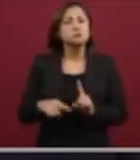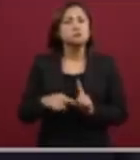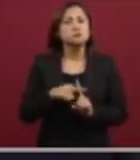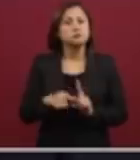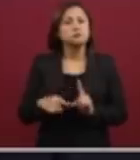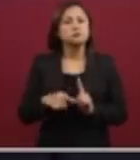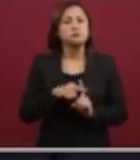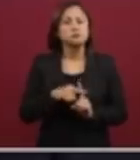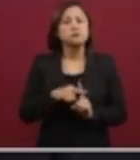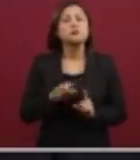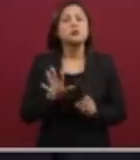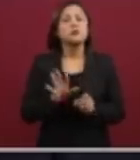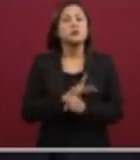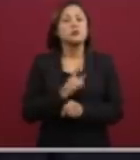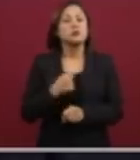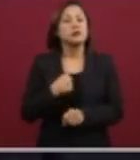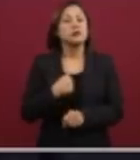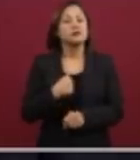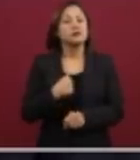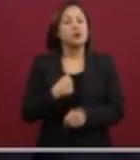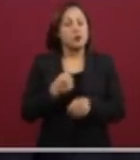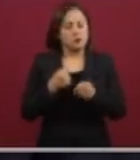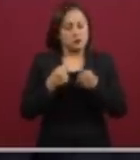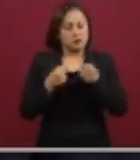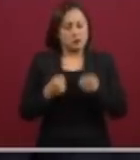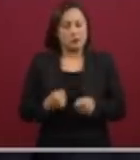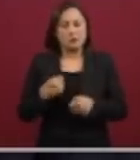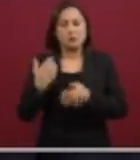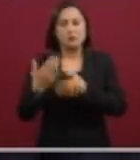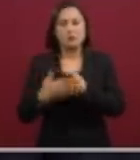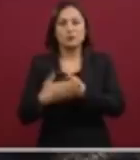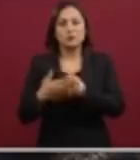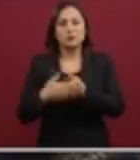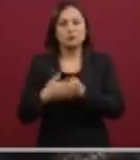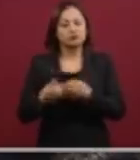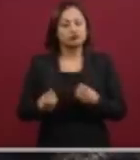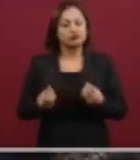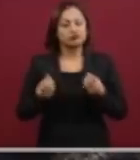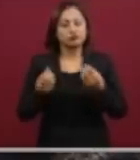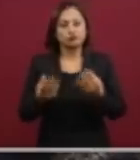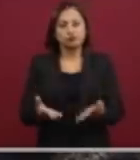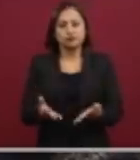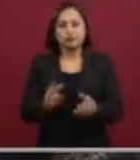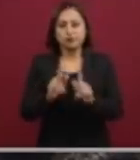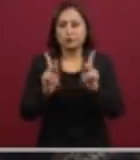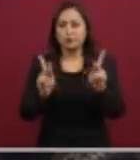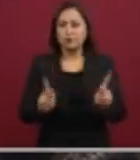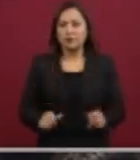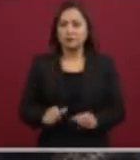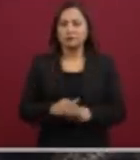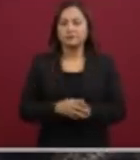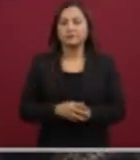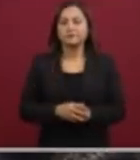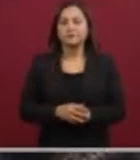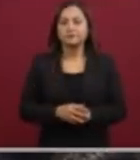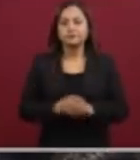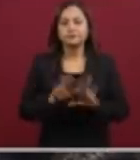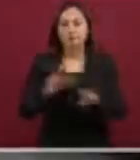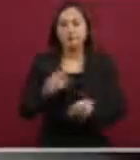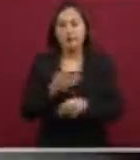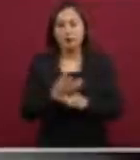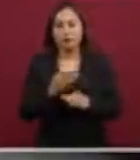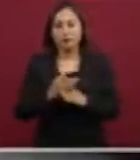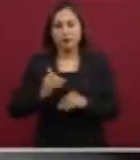vamos a poder garantizar la paz y la tranquilidad en el país. Gracias, señor presidente. También aprovechando, si me permitiera una pregunta para la